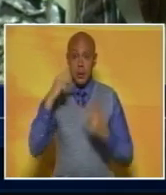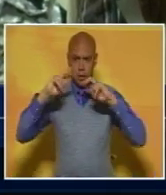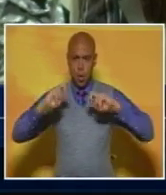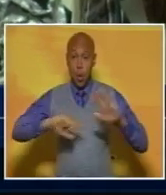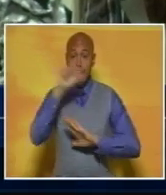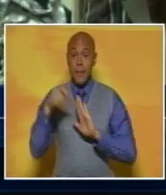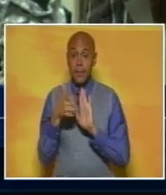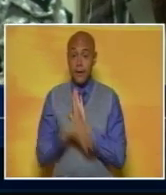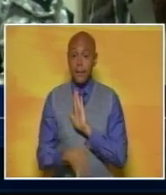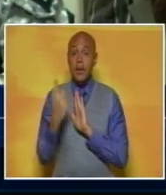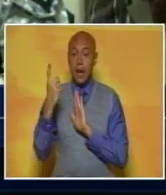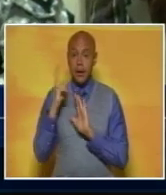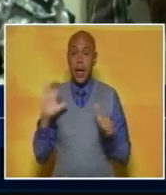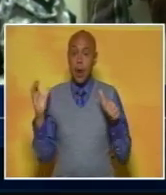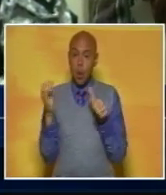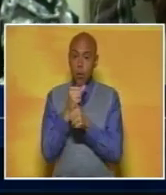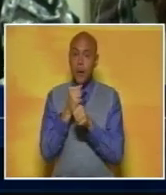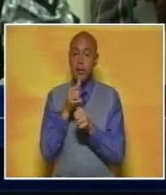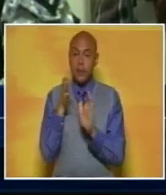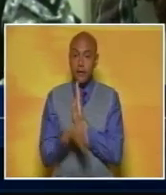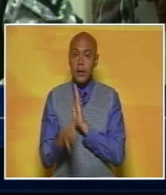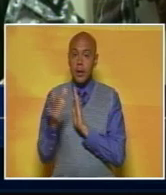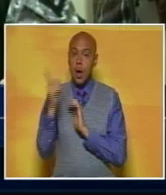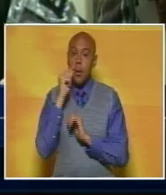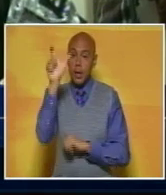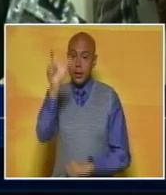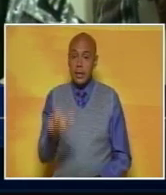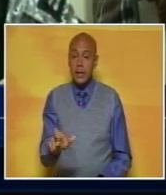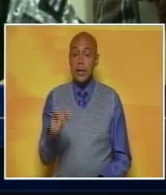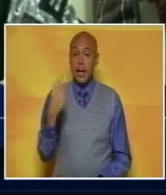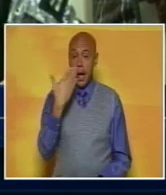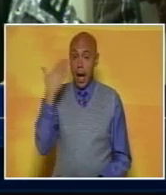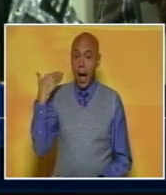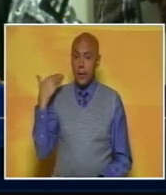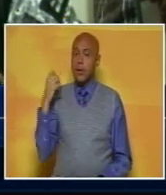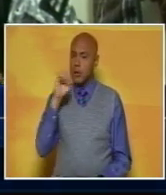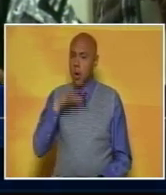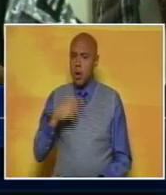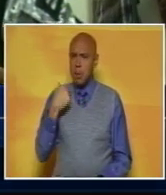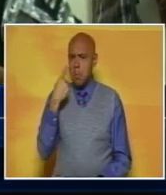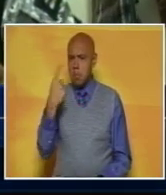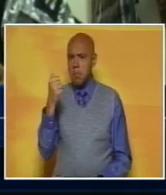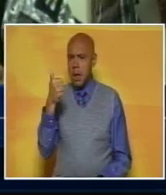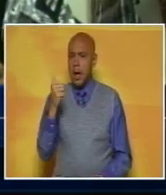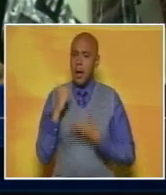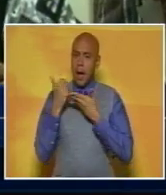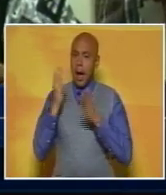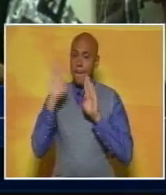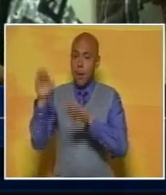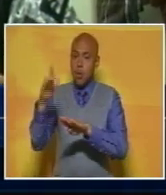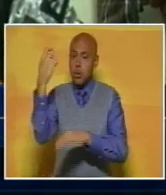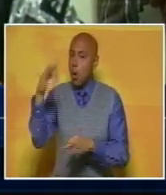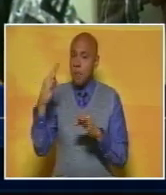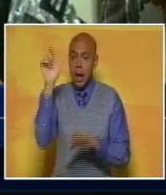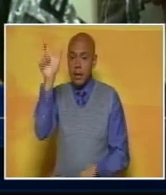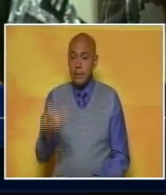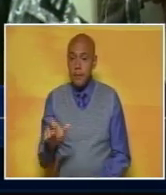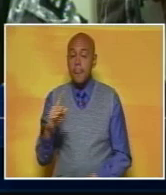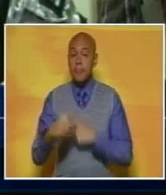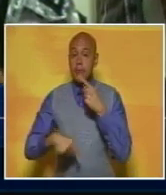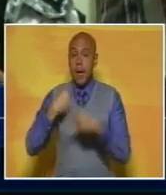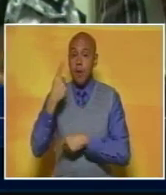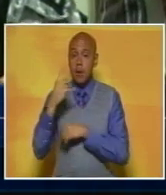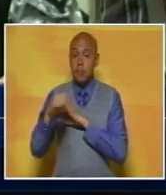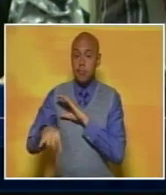ellos realizaron, se logra con desmantelar a este ciudadano que en el primer momento nosotros le estamos prestando todo el apoyo como cualquier ciudadano normal, pero luego